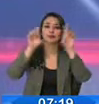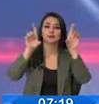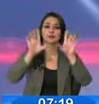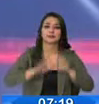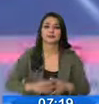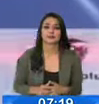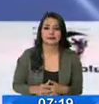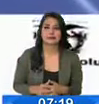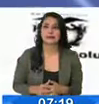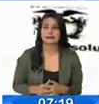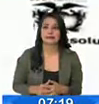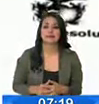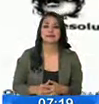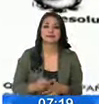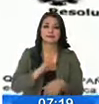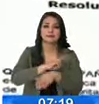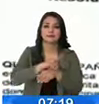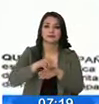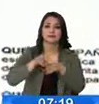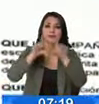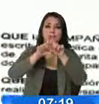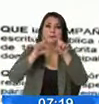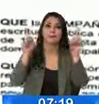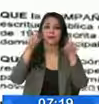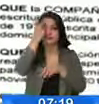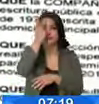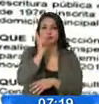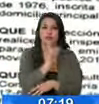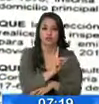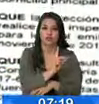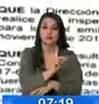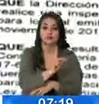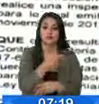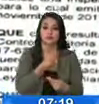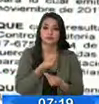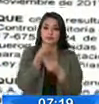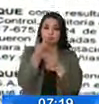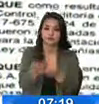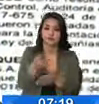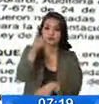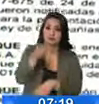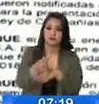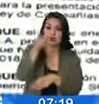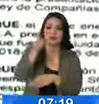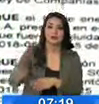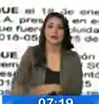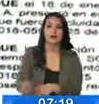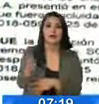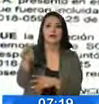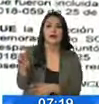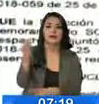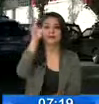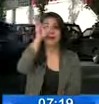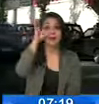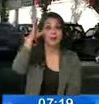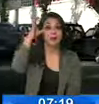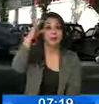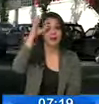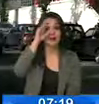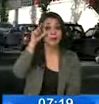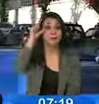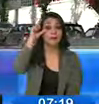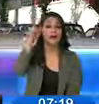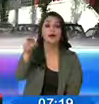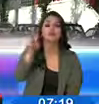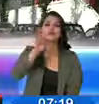la resolución de la Superintendencia de Compañías, Valores y Seguros, que declaró la disolución del medio de comunicación Gama Visión el